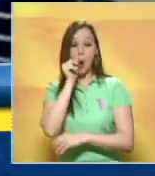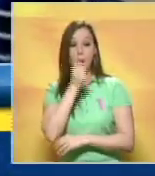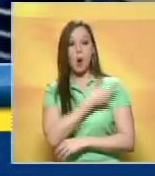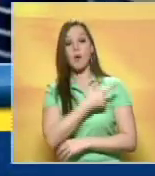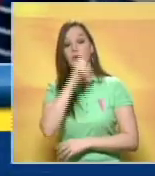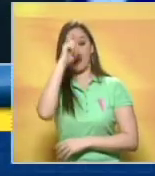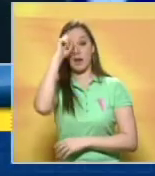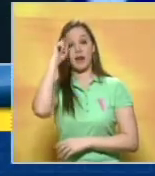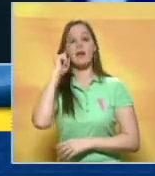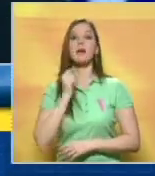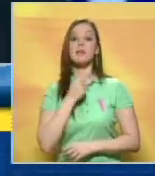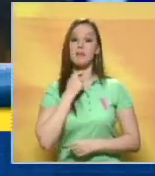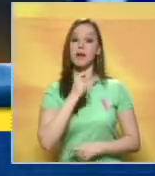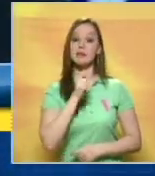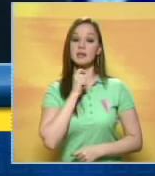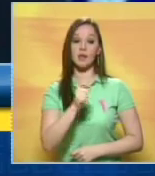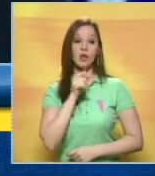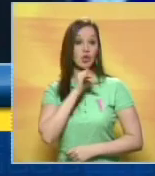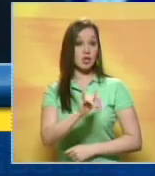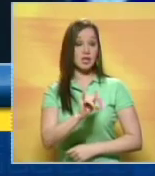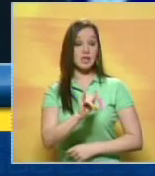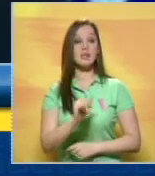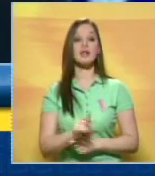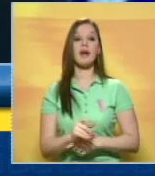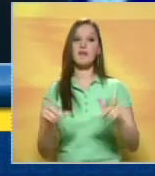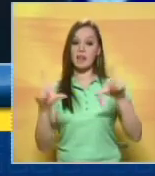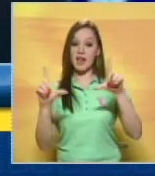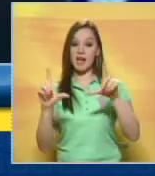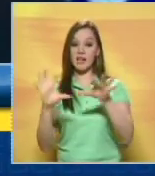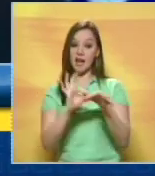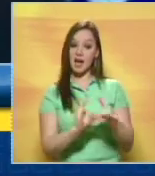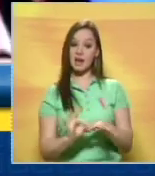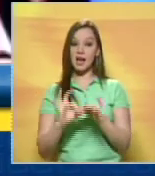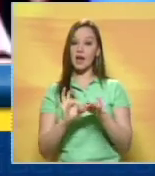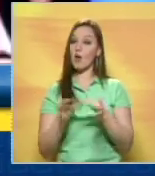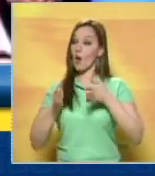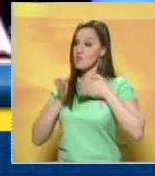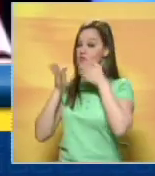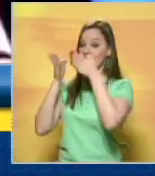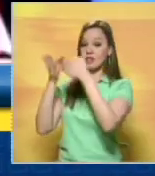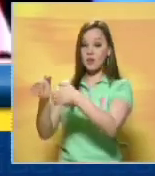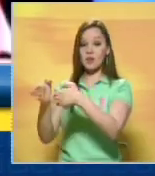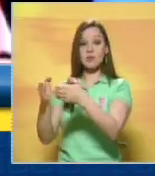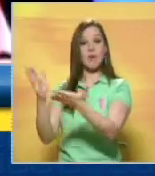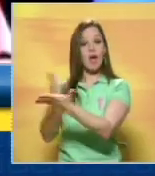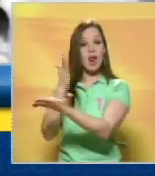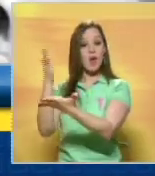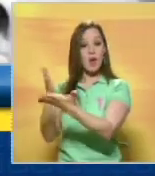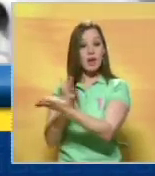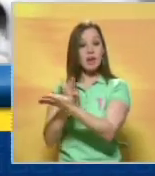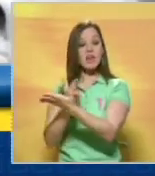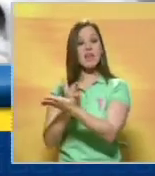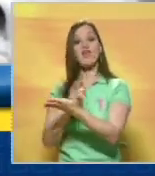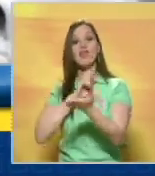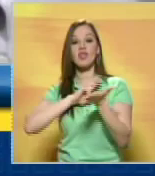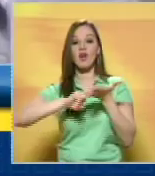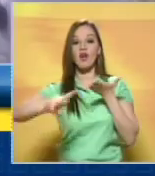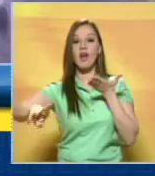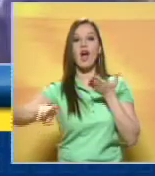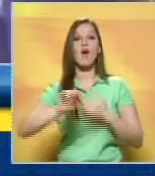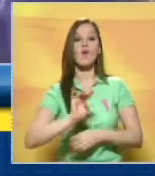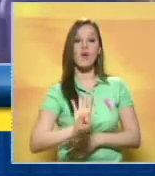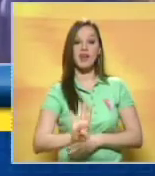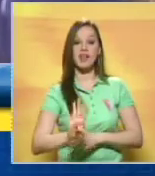de los Monteros, presentador de noticias de nuestro canal aliado Ecuavisa, recibió un reconocimiento en el libro de los récords Guinness por sus